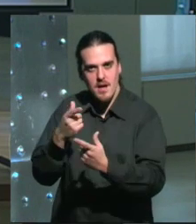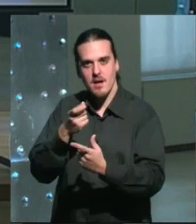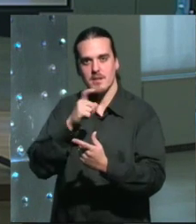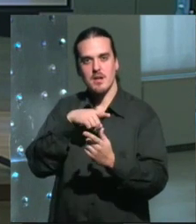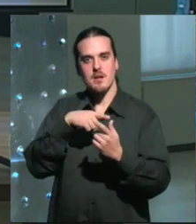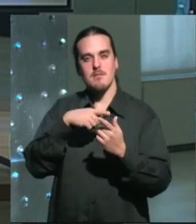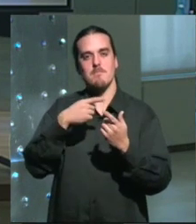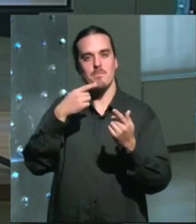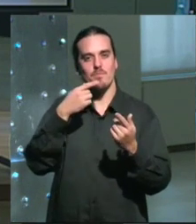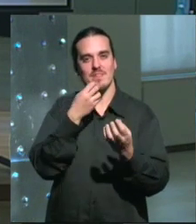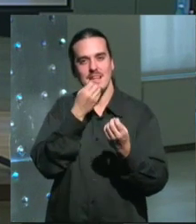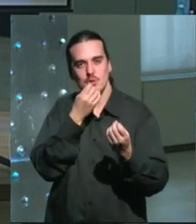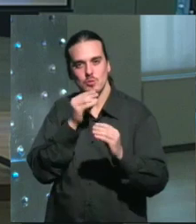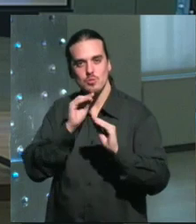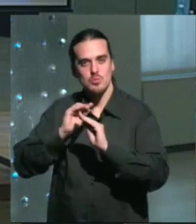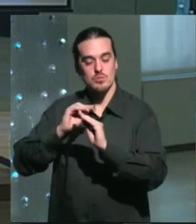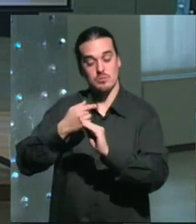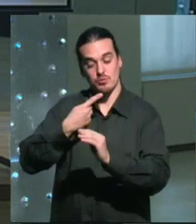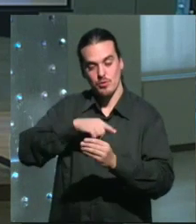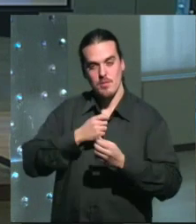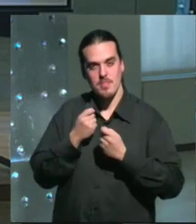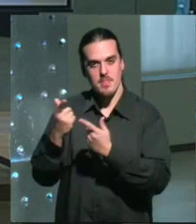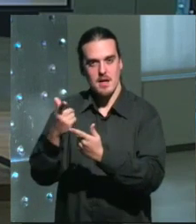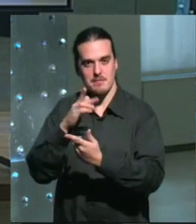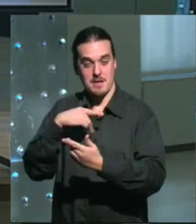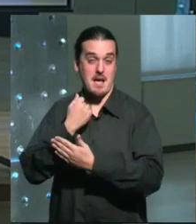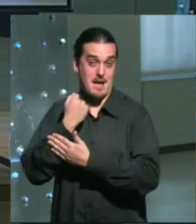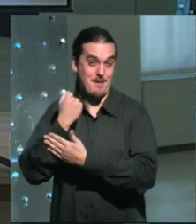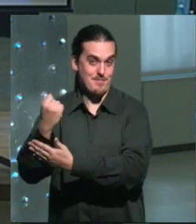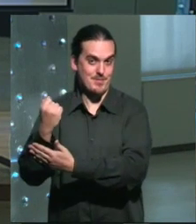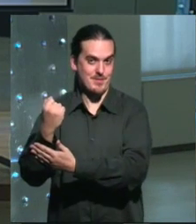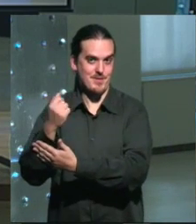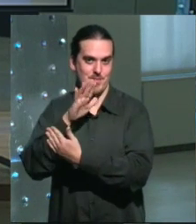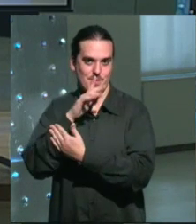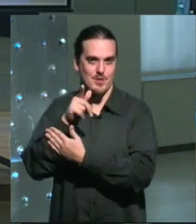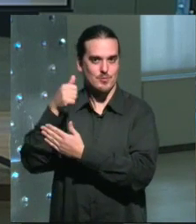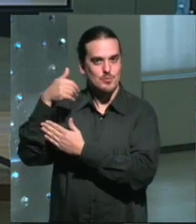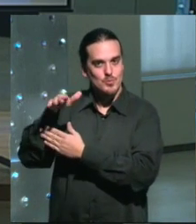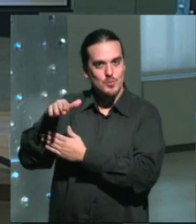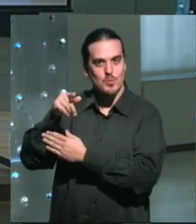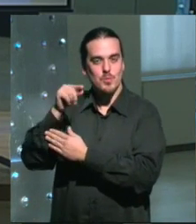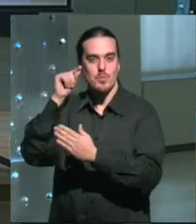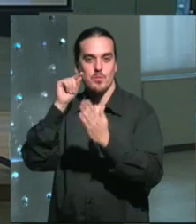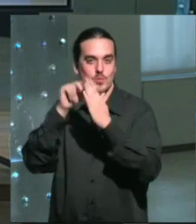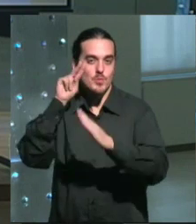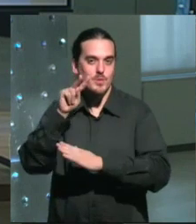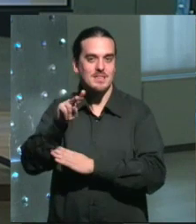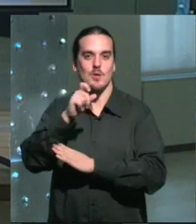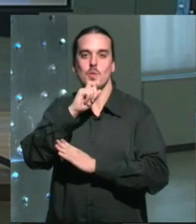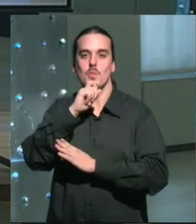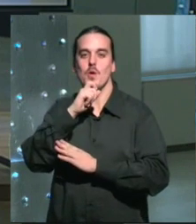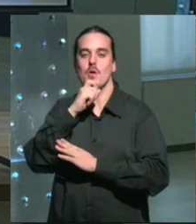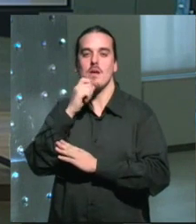que le permitían a él defender su punto de vista, que era nuestro punto de vista. Un ejemplo de cómo se